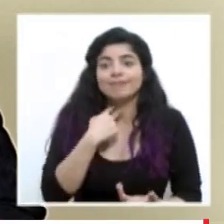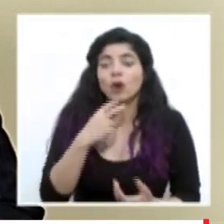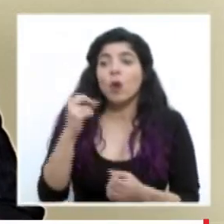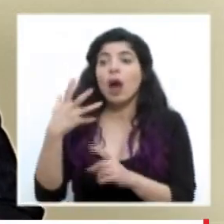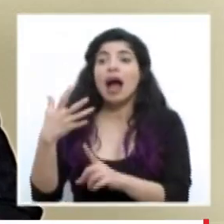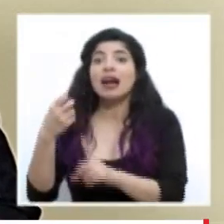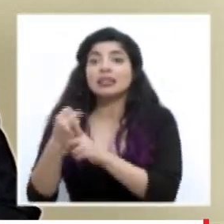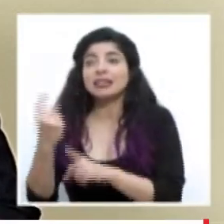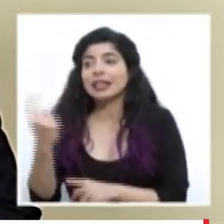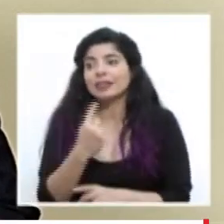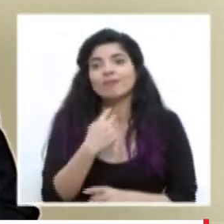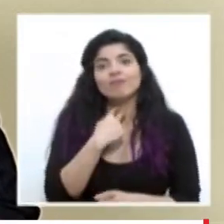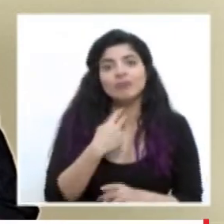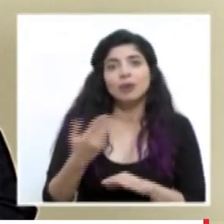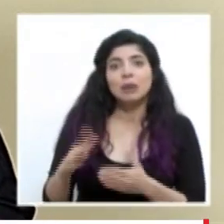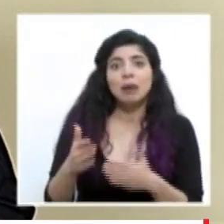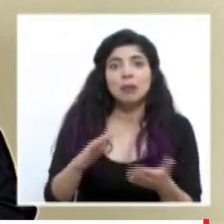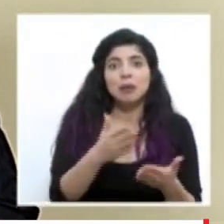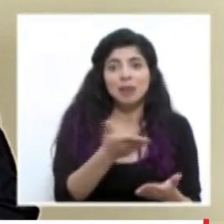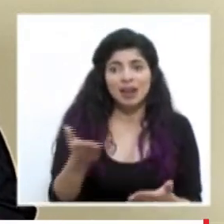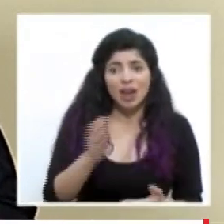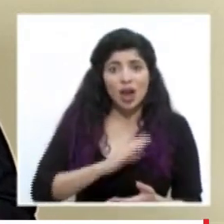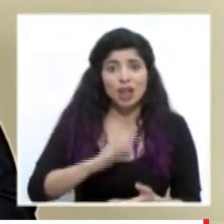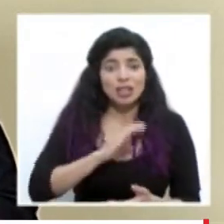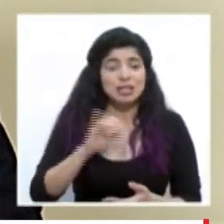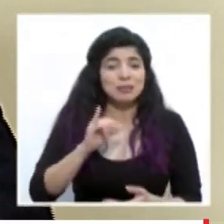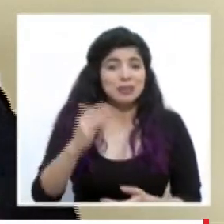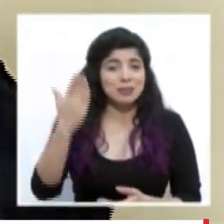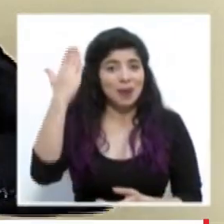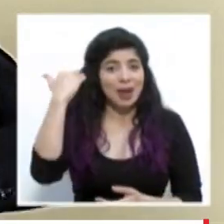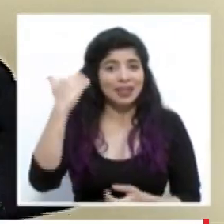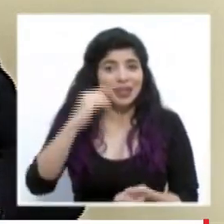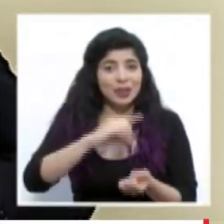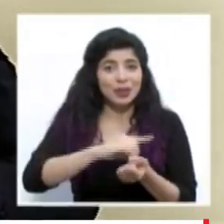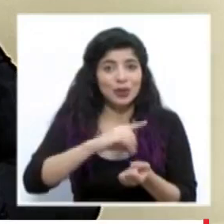de tránsito grave, todas las condiciones que el doctor